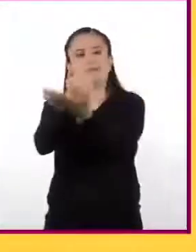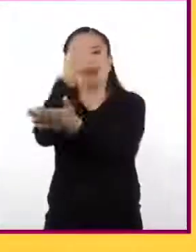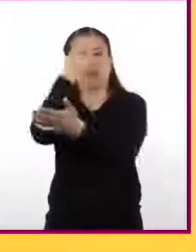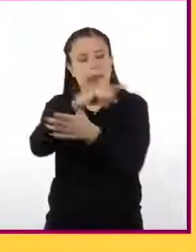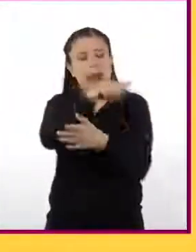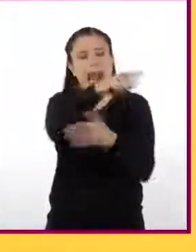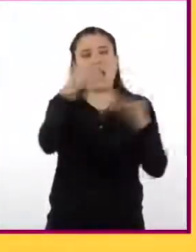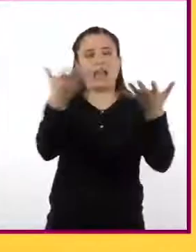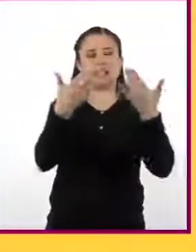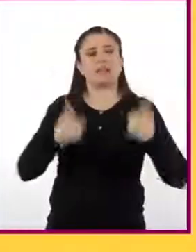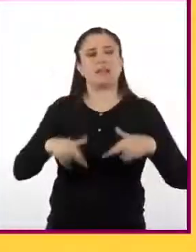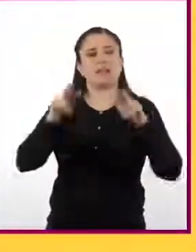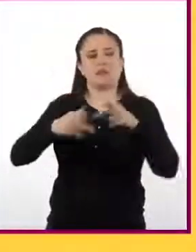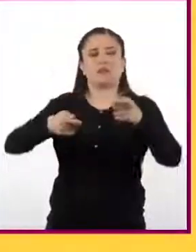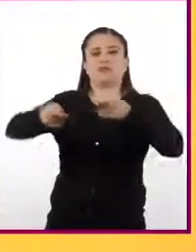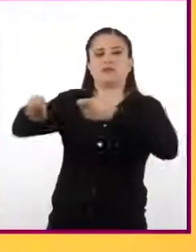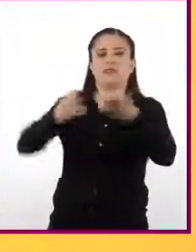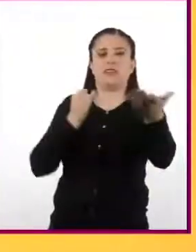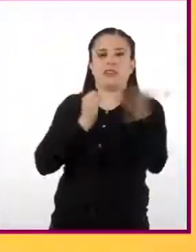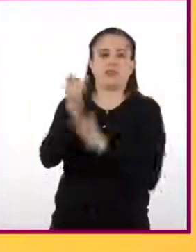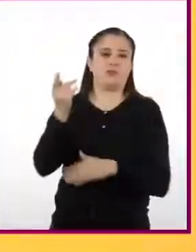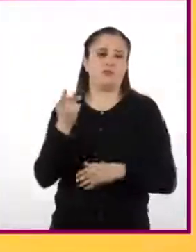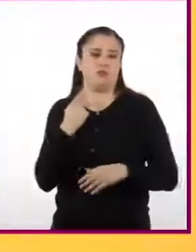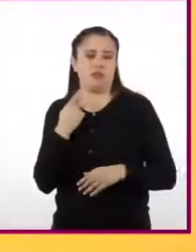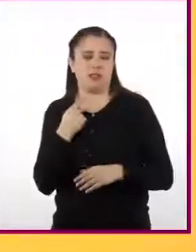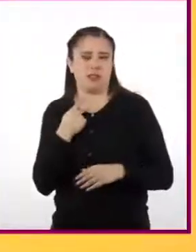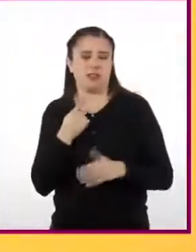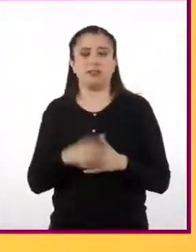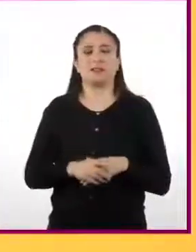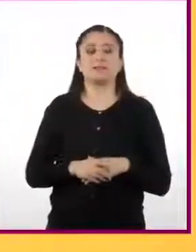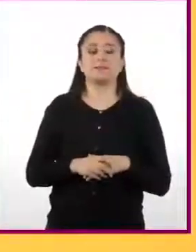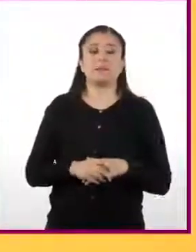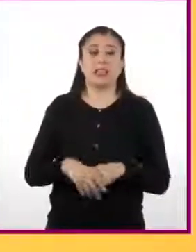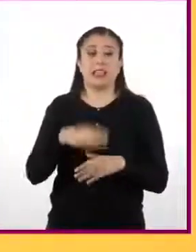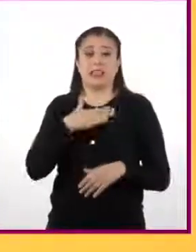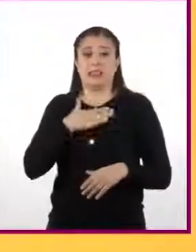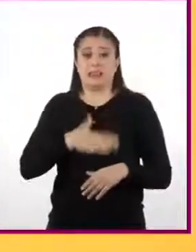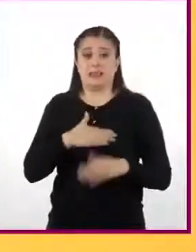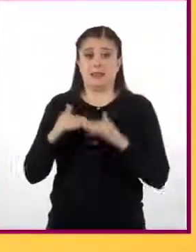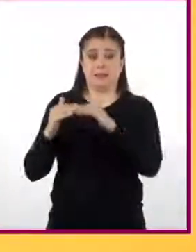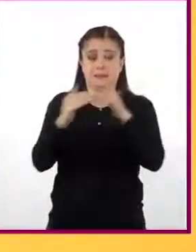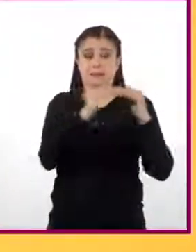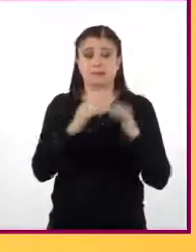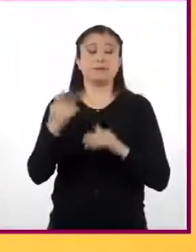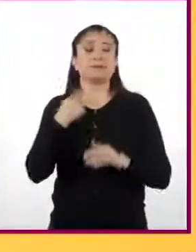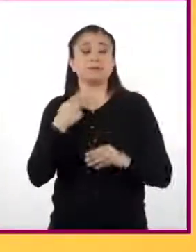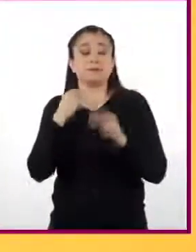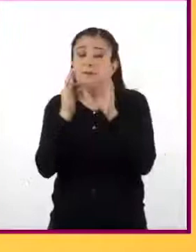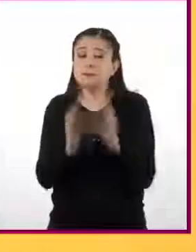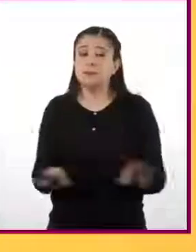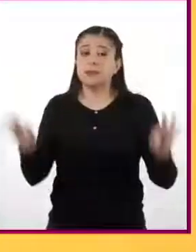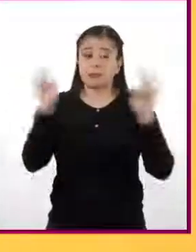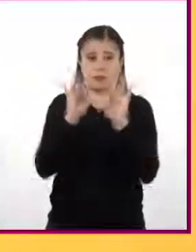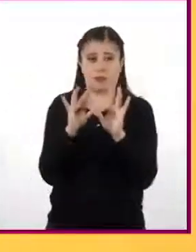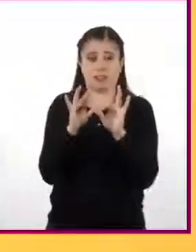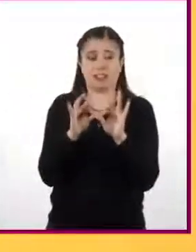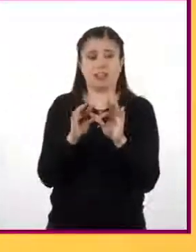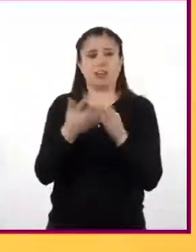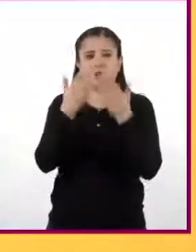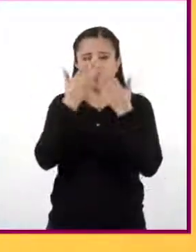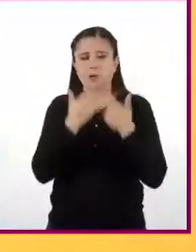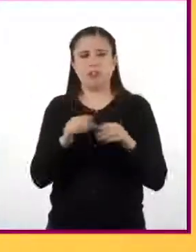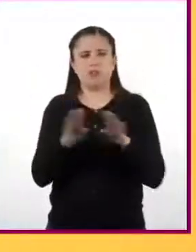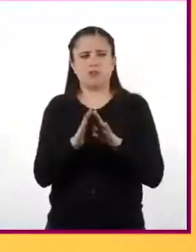su nombre las decisiones políticas. En la democracia, los partidos políticos son fundamentales. No se concibe